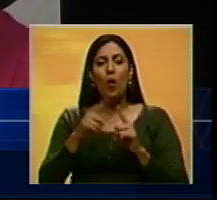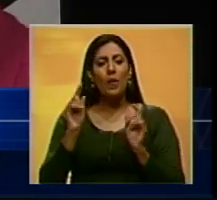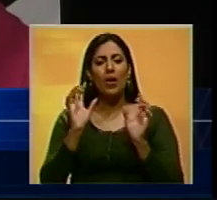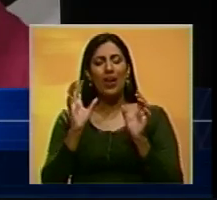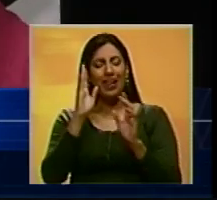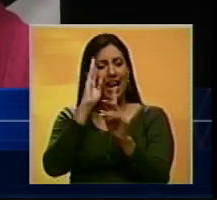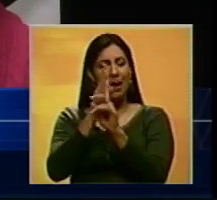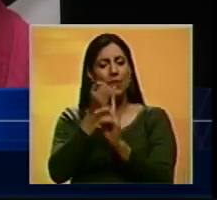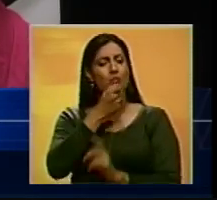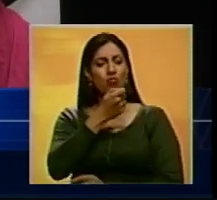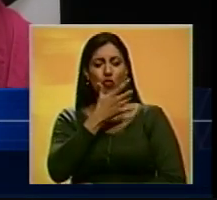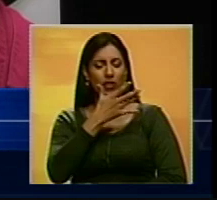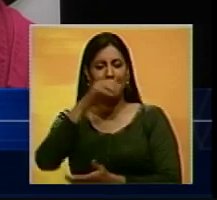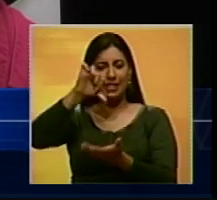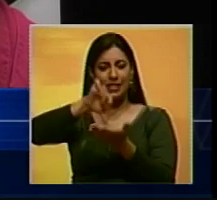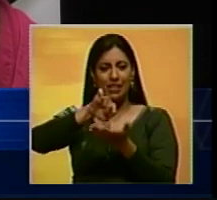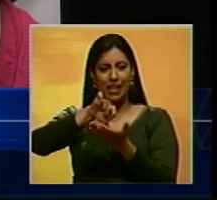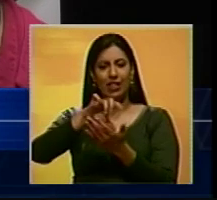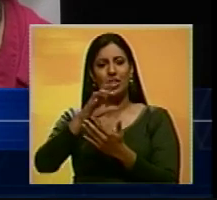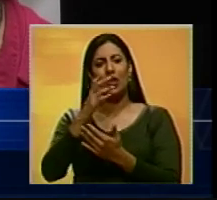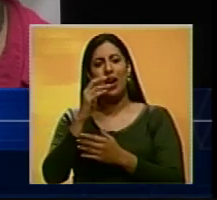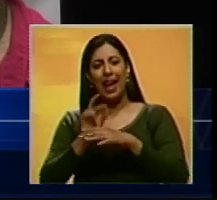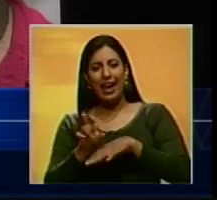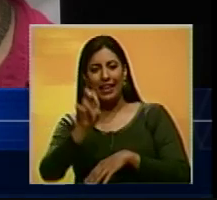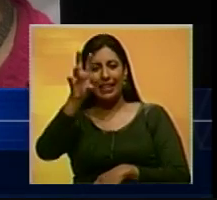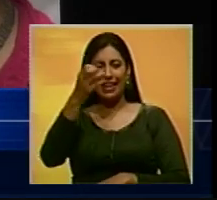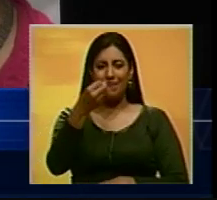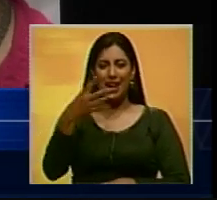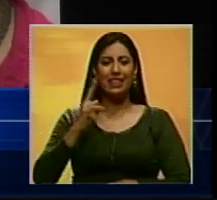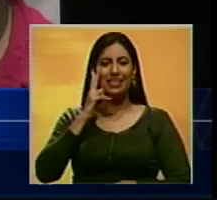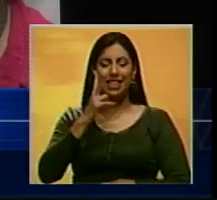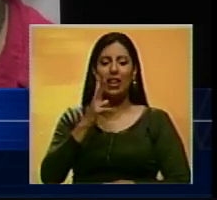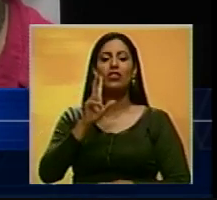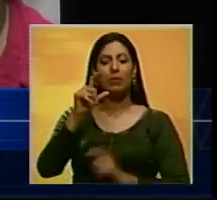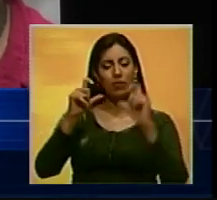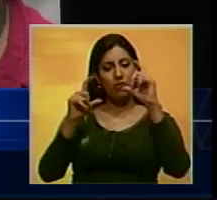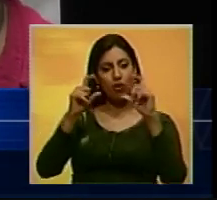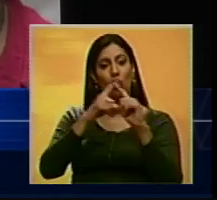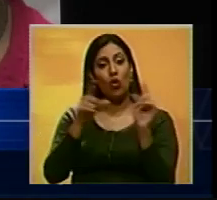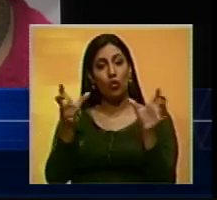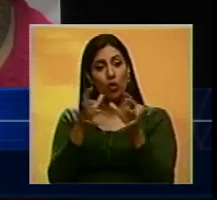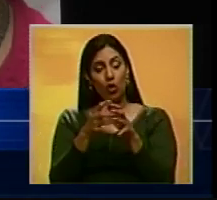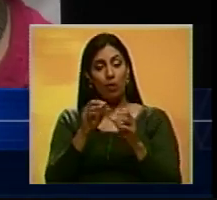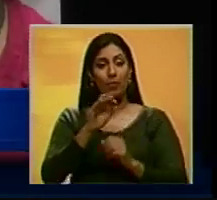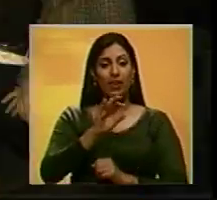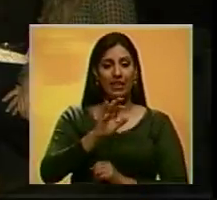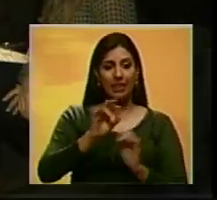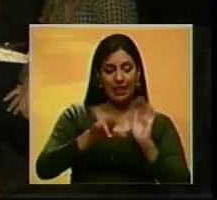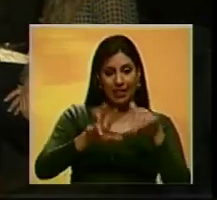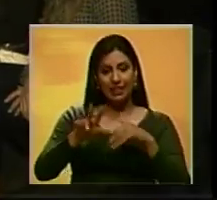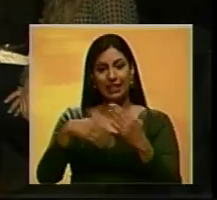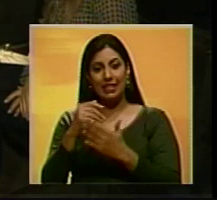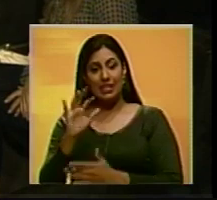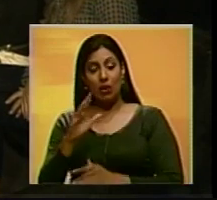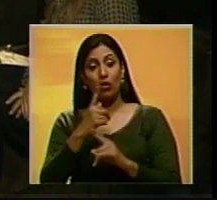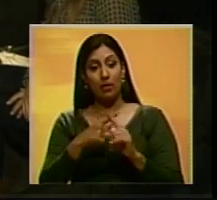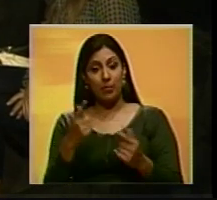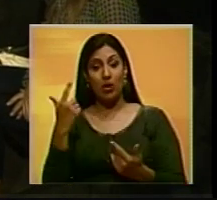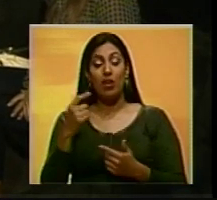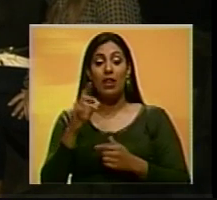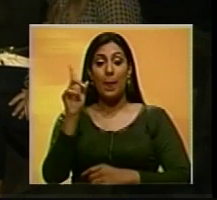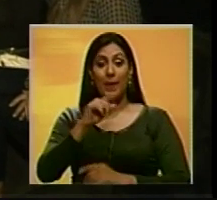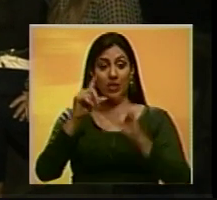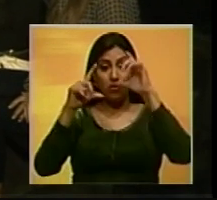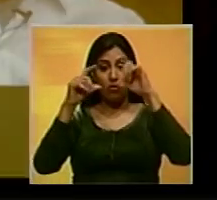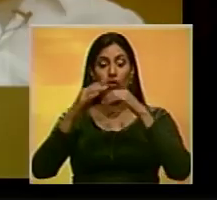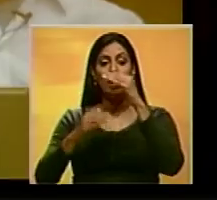una ruta muy bonita en el centro por el Calvario y además está el grupo de Caracas en 365. Promotores del Mes de la